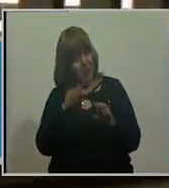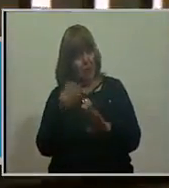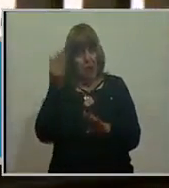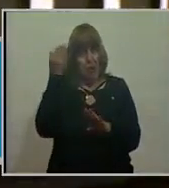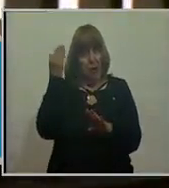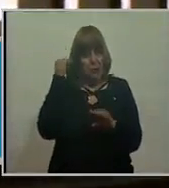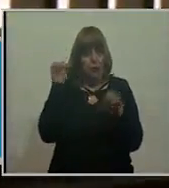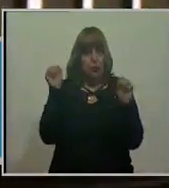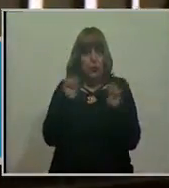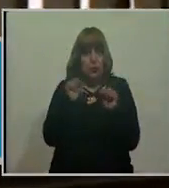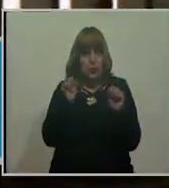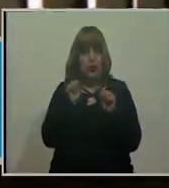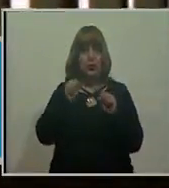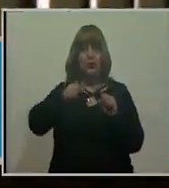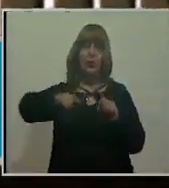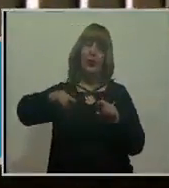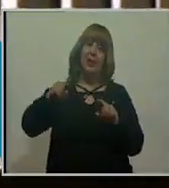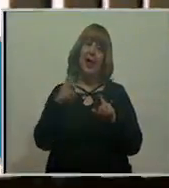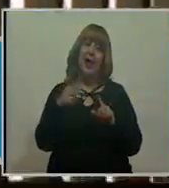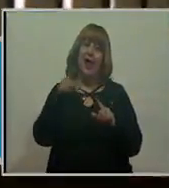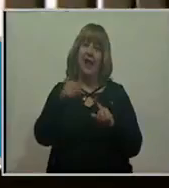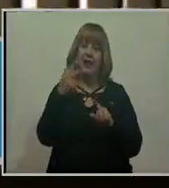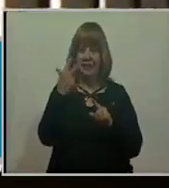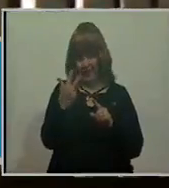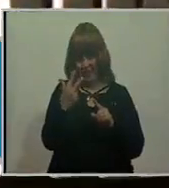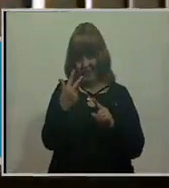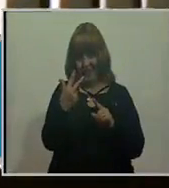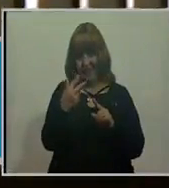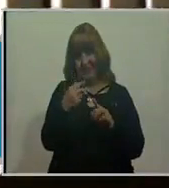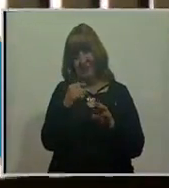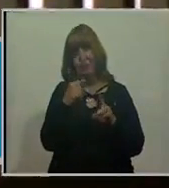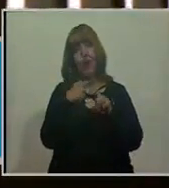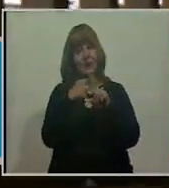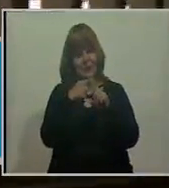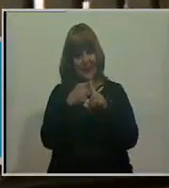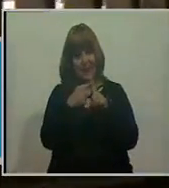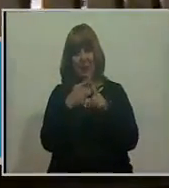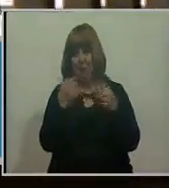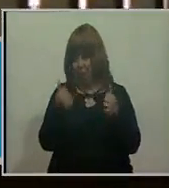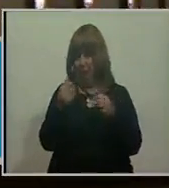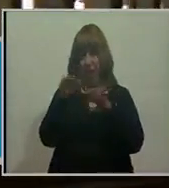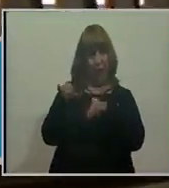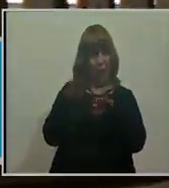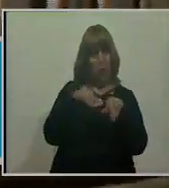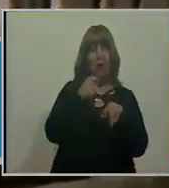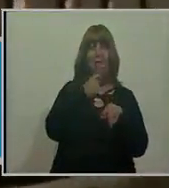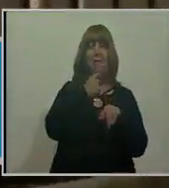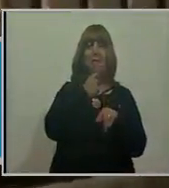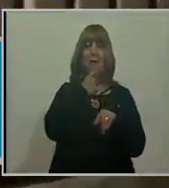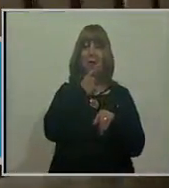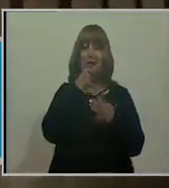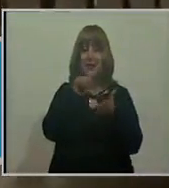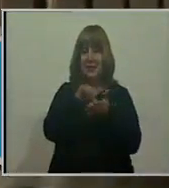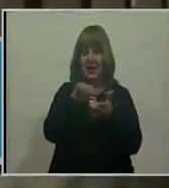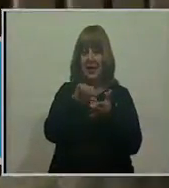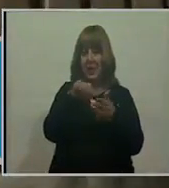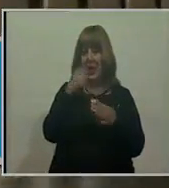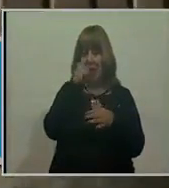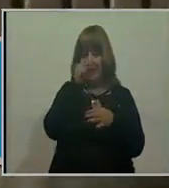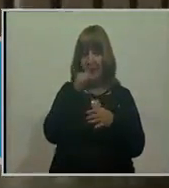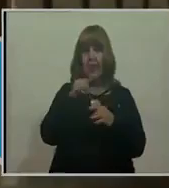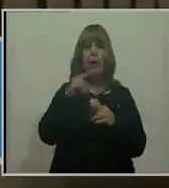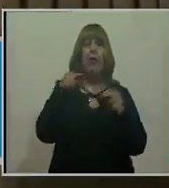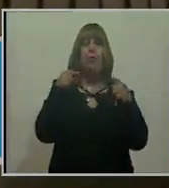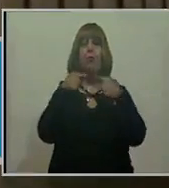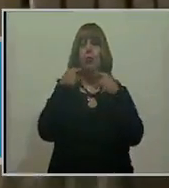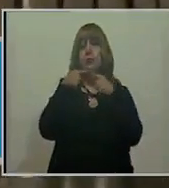días anteriores. Igual que acá. Igual que acá. Estamos muy bien, entonces. Exactamente. Allá en Punta de Vacas.